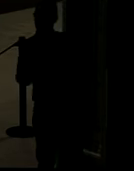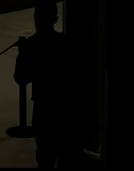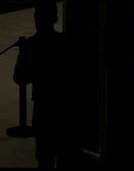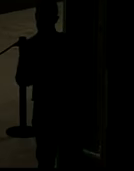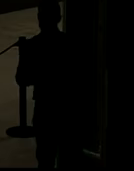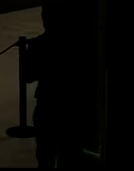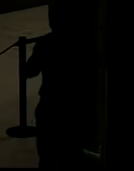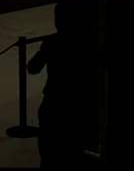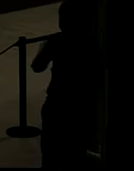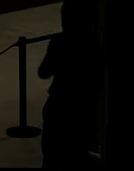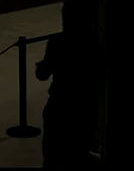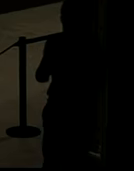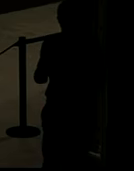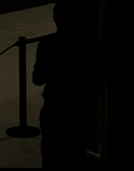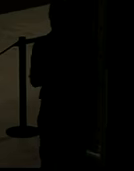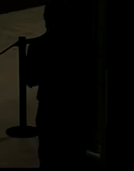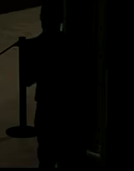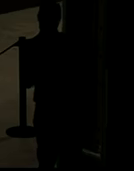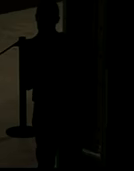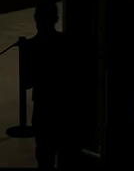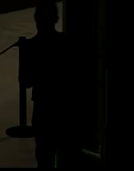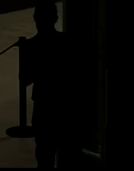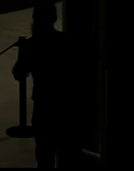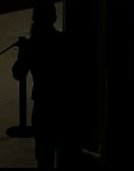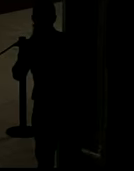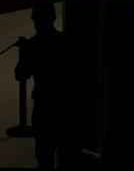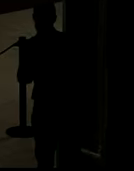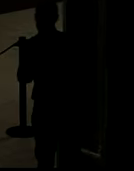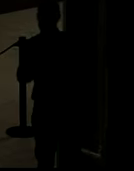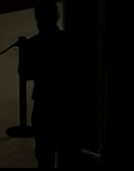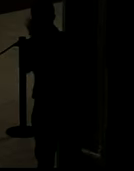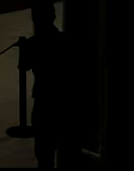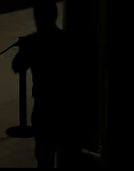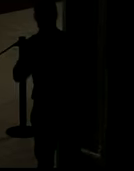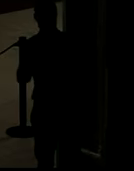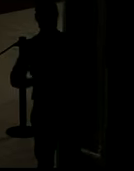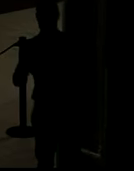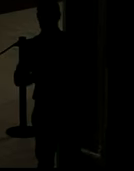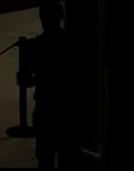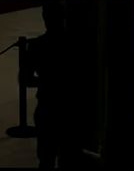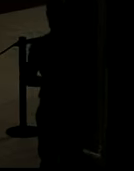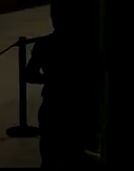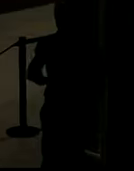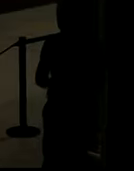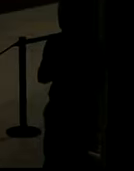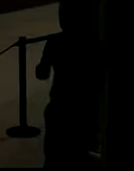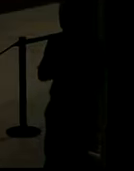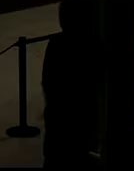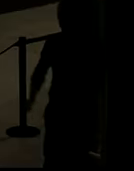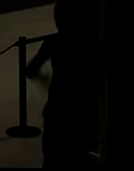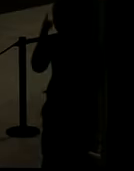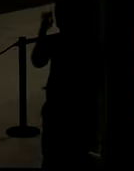¿Quieres o no quieres? Ponerte a mirar porno no te va a ayudar a decidirte. Uy, cago en el puto niño de los huevos.